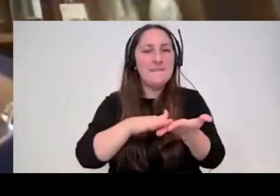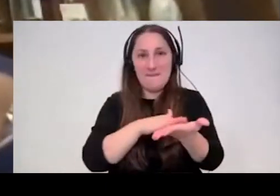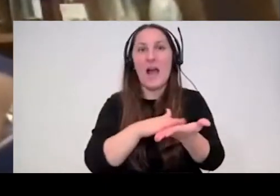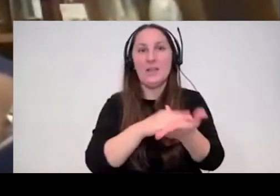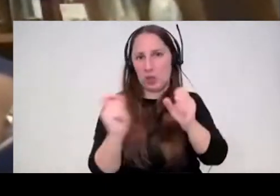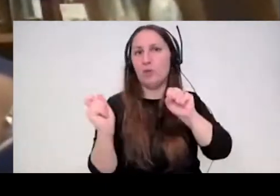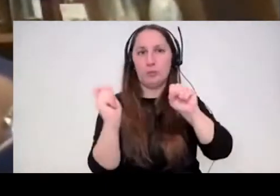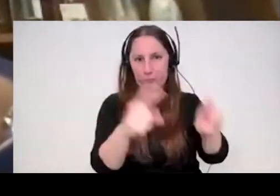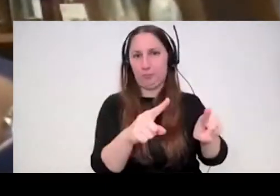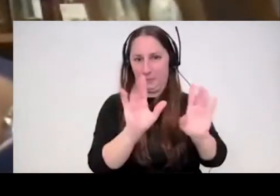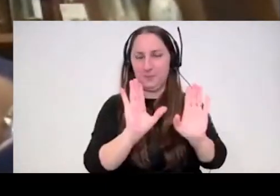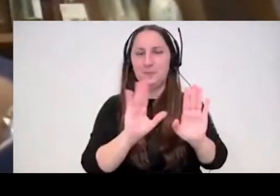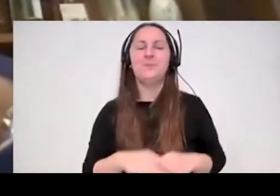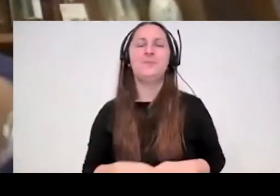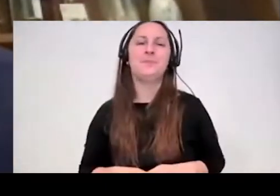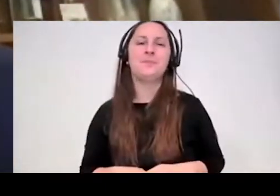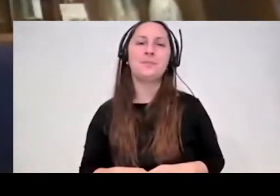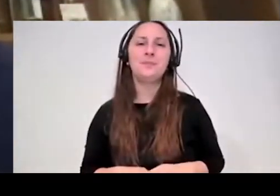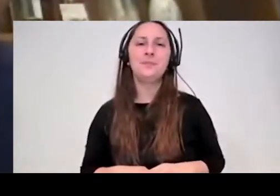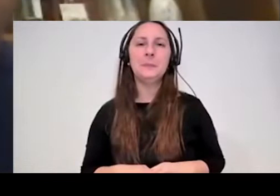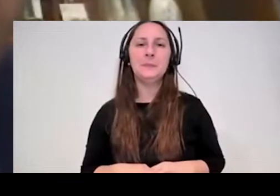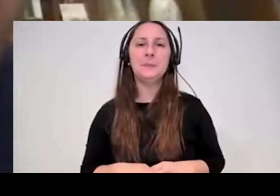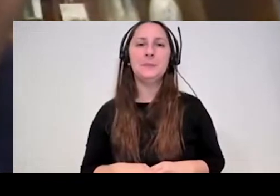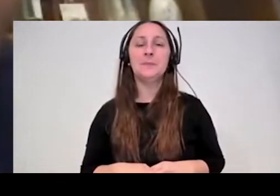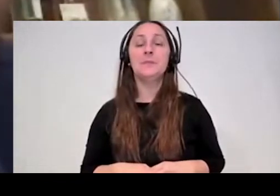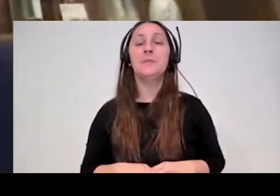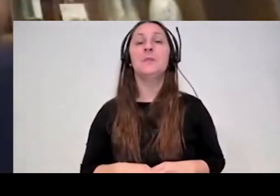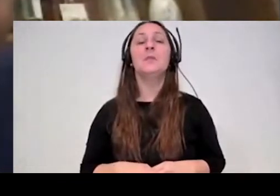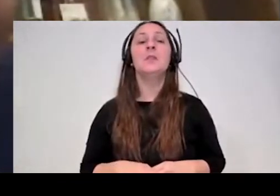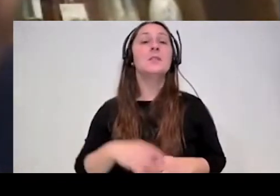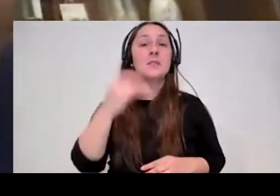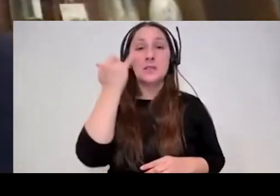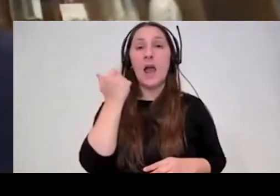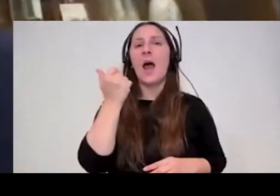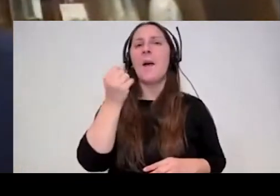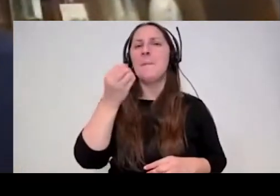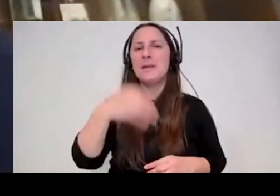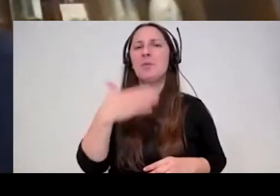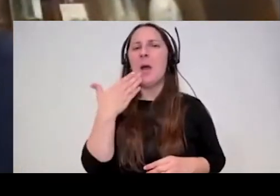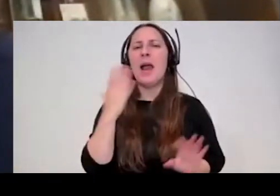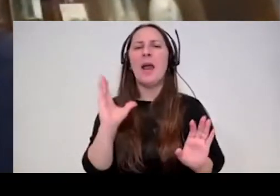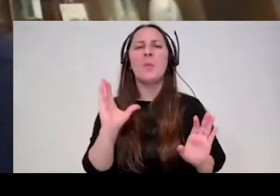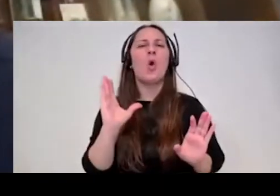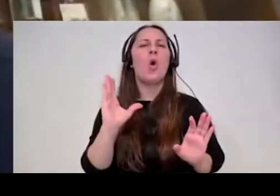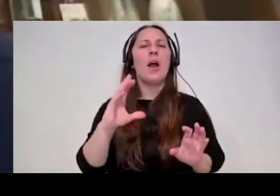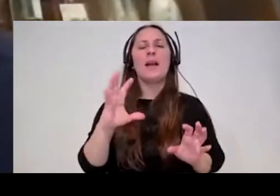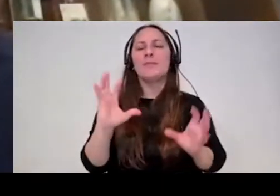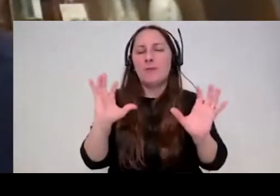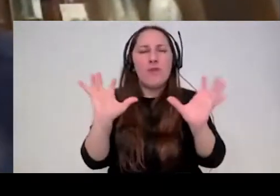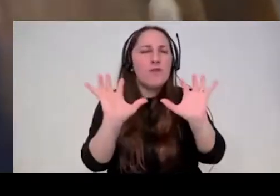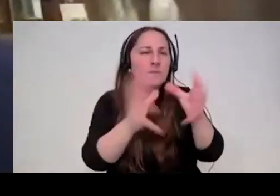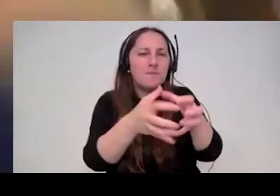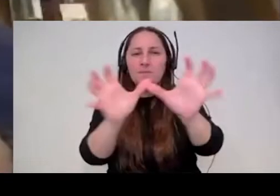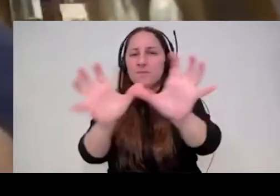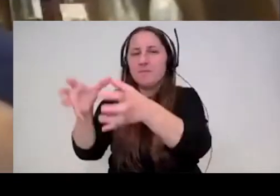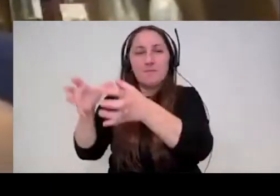estas cuestiones. Y después cuando hablemos sobre todo de las clases de asociaciones sindicales, vamos a